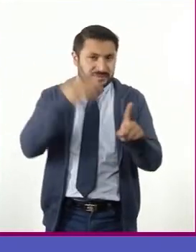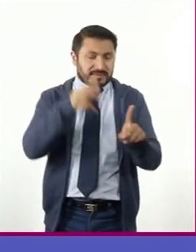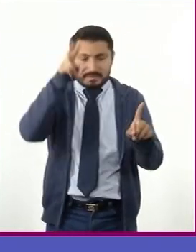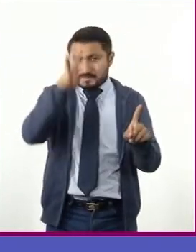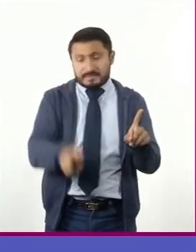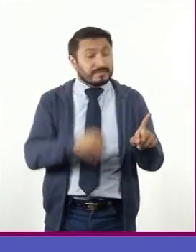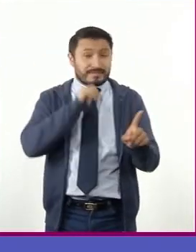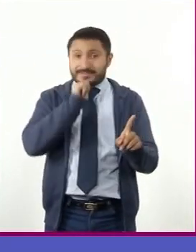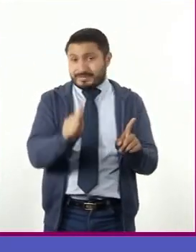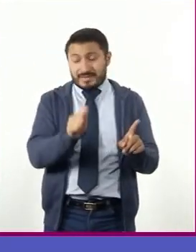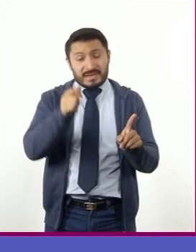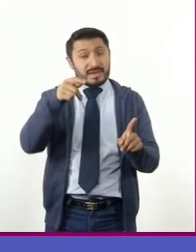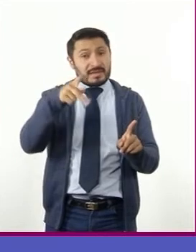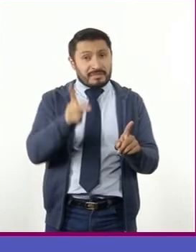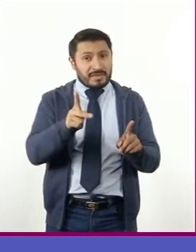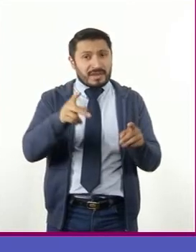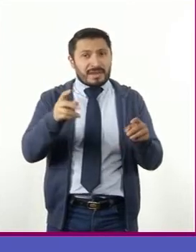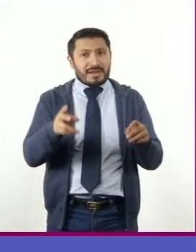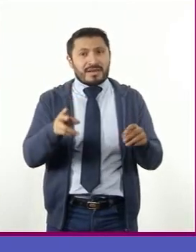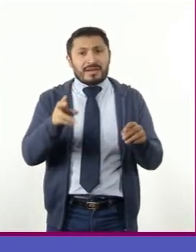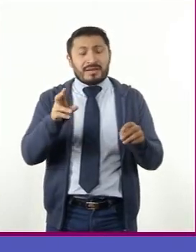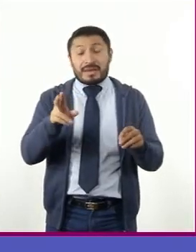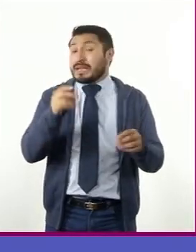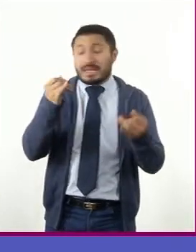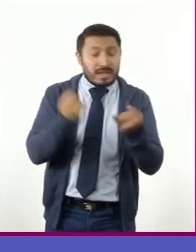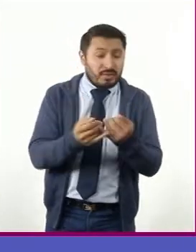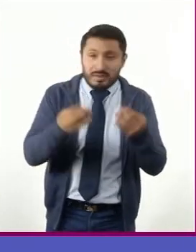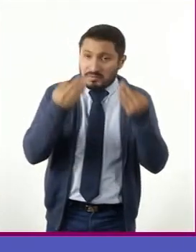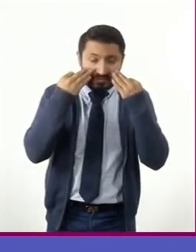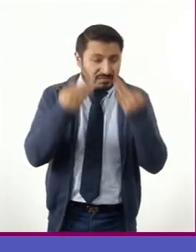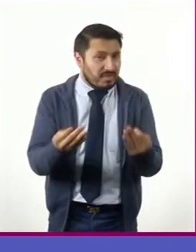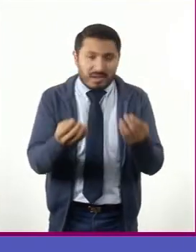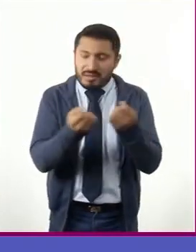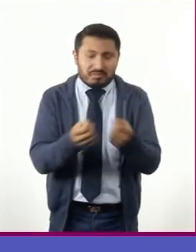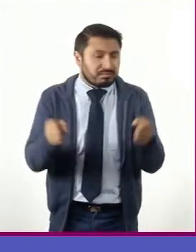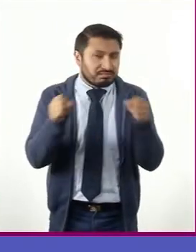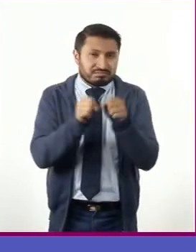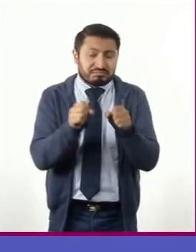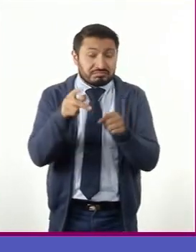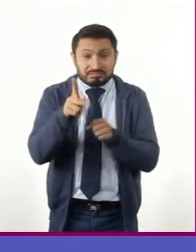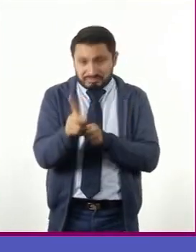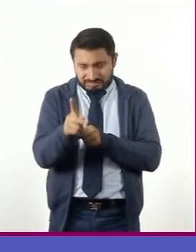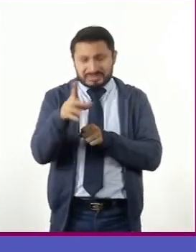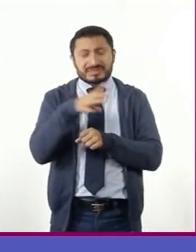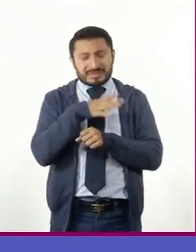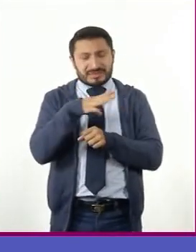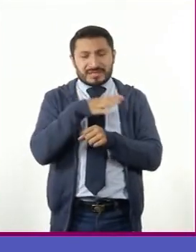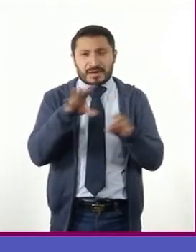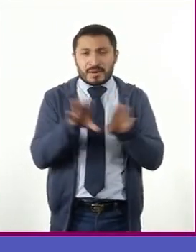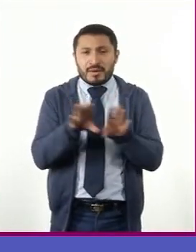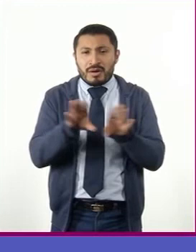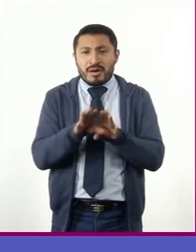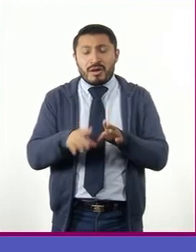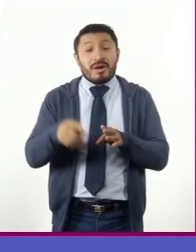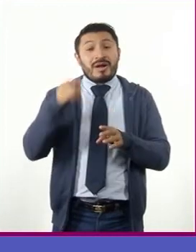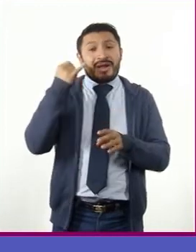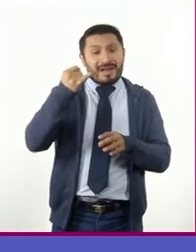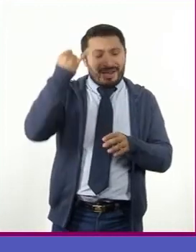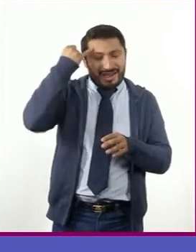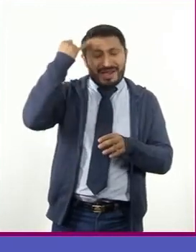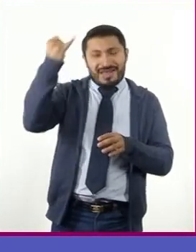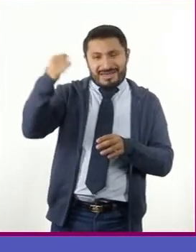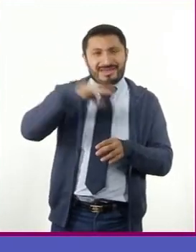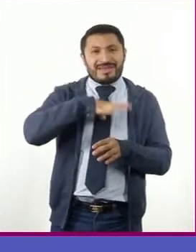realidad y que no nos demuestran una sociedad plenamente, pero sí vemos cómo estaba esta creencia y